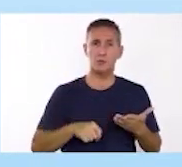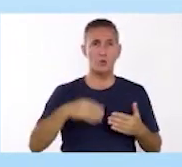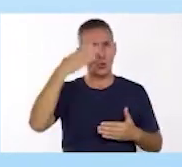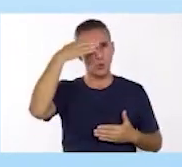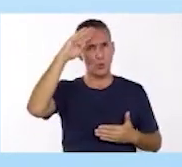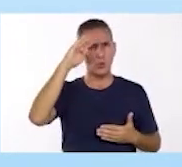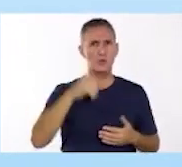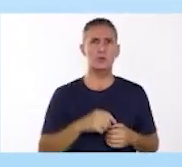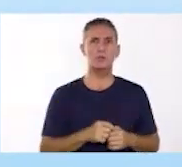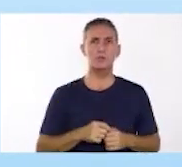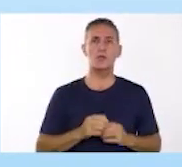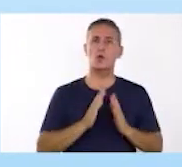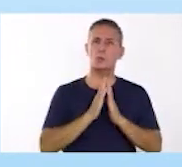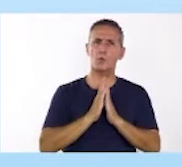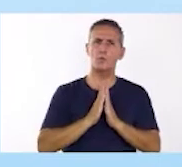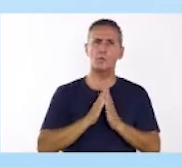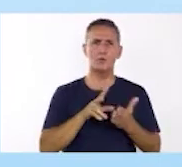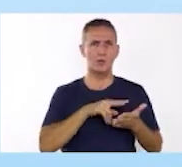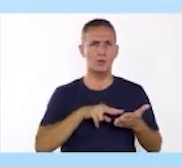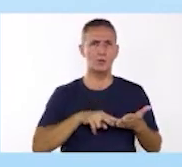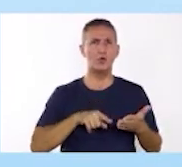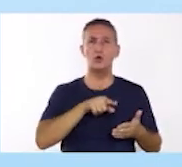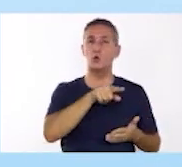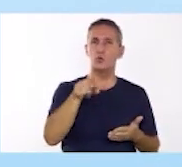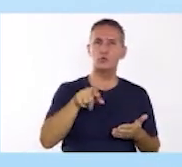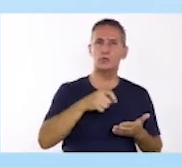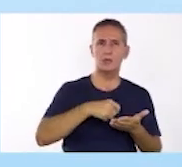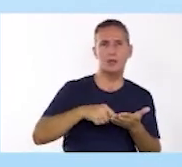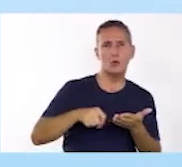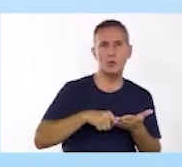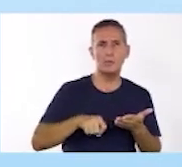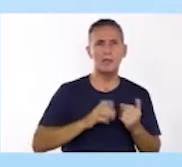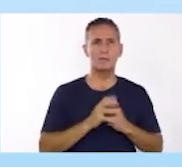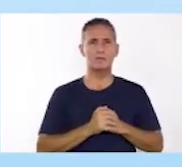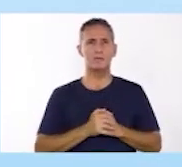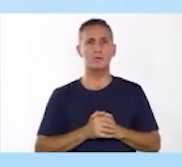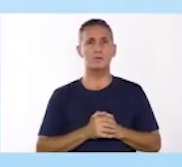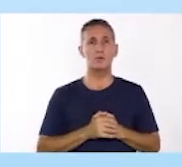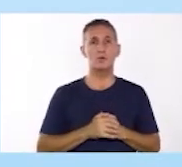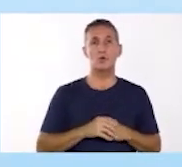poema. Por favor, mientras yo lo voy leyendo, lo van copiando.